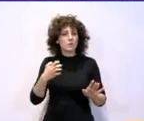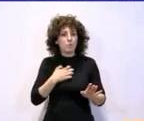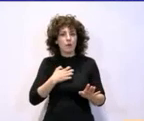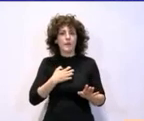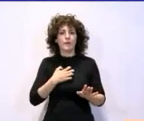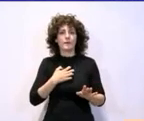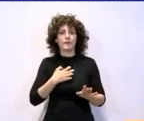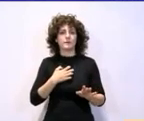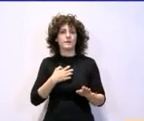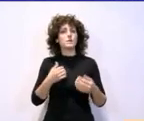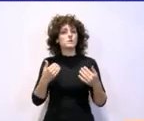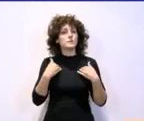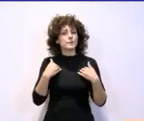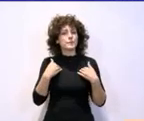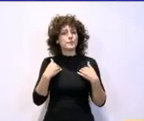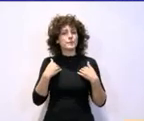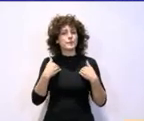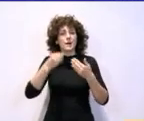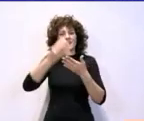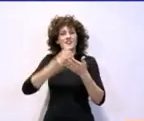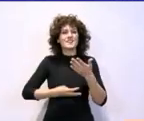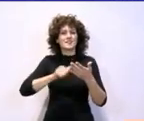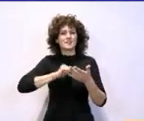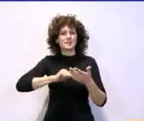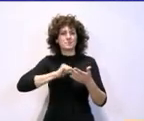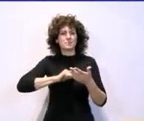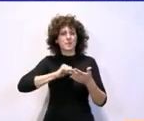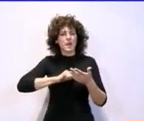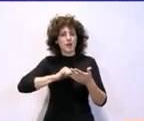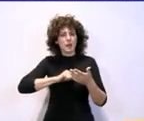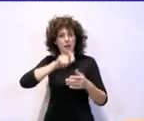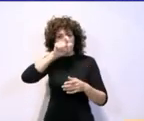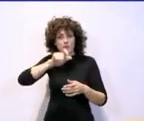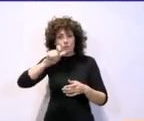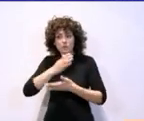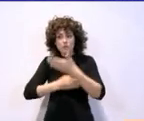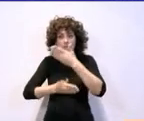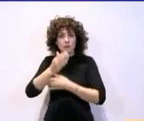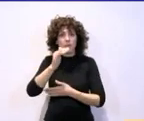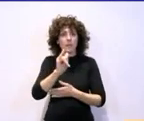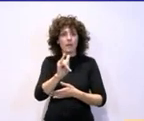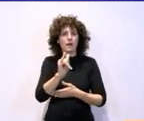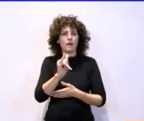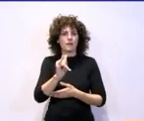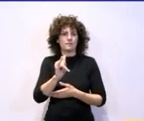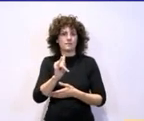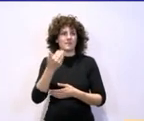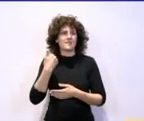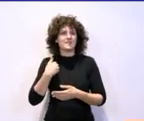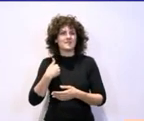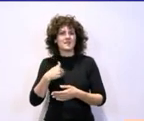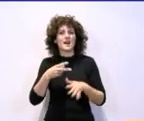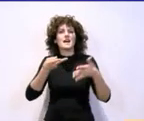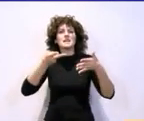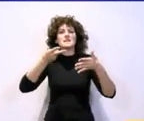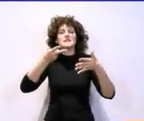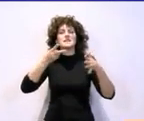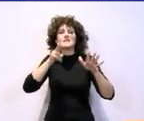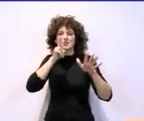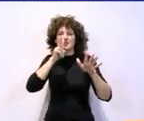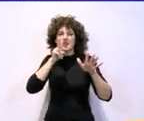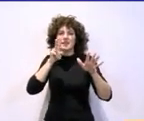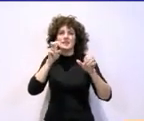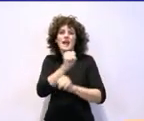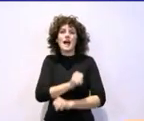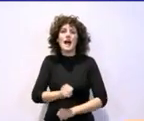que soportar listas de espera de personas con discapacidad que superan los 7 años. Se